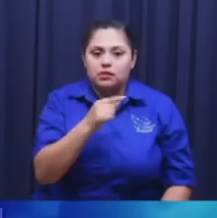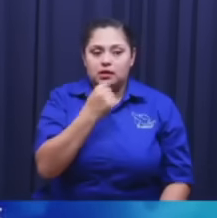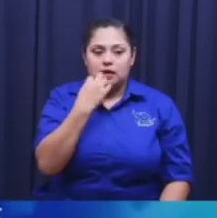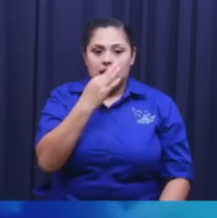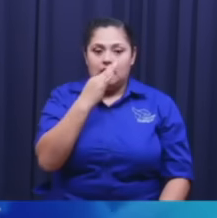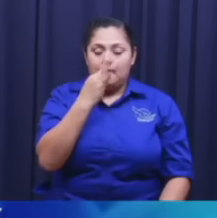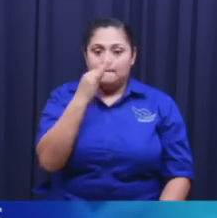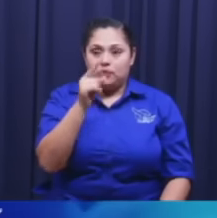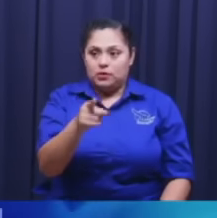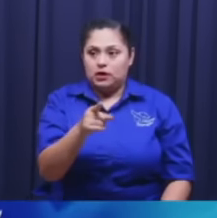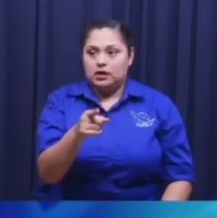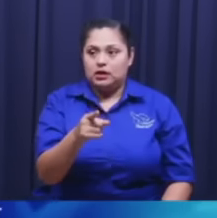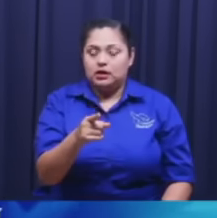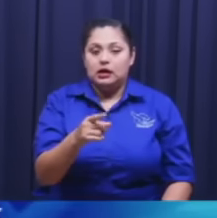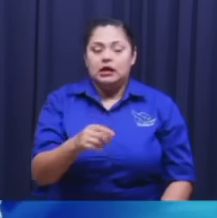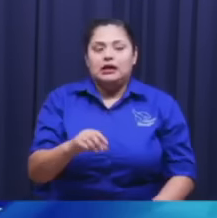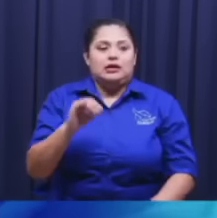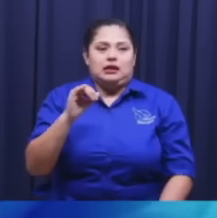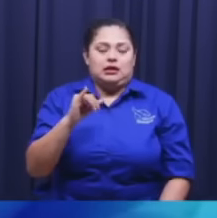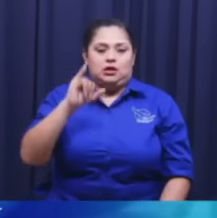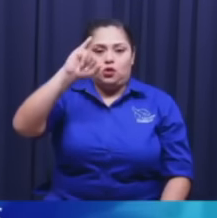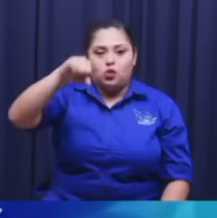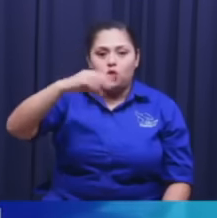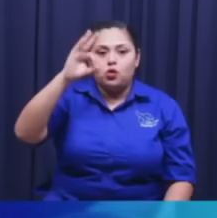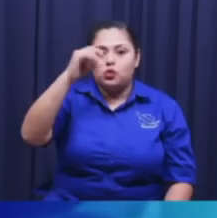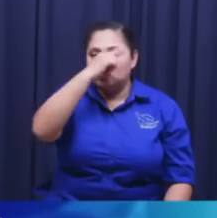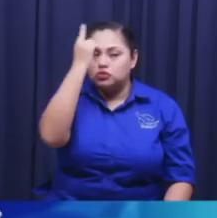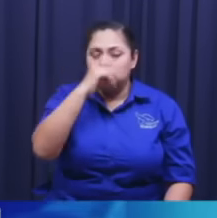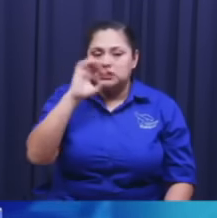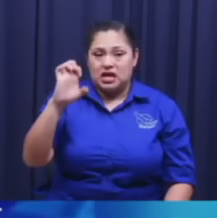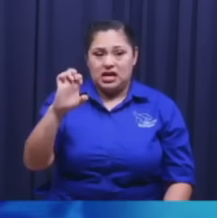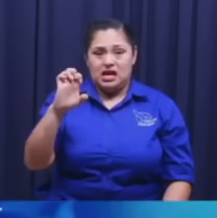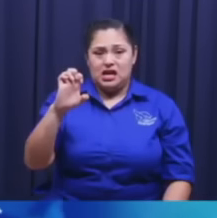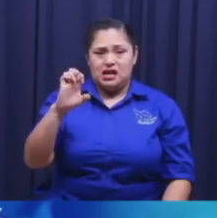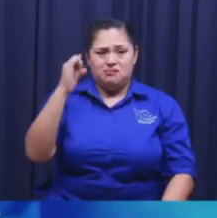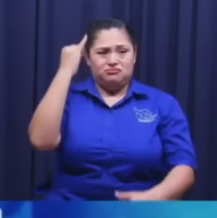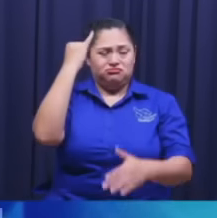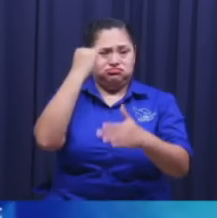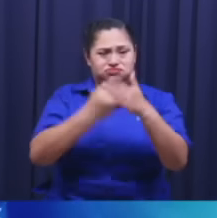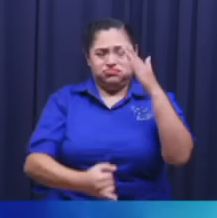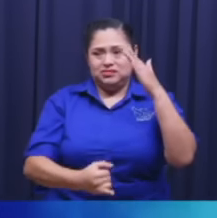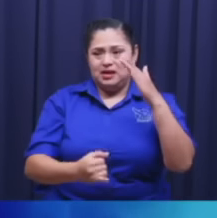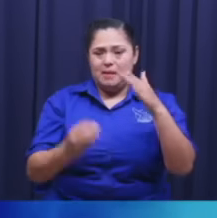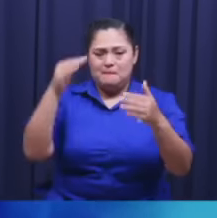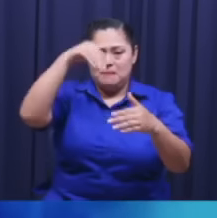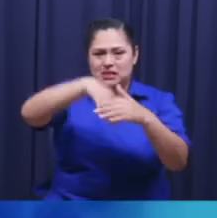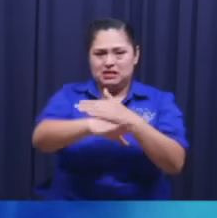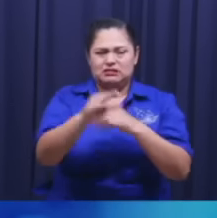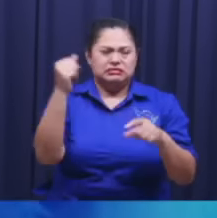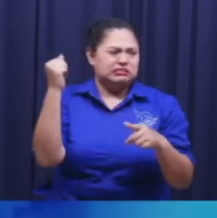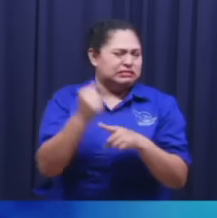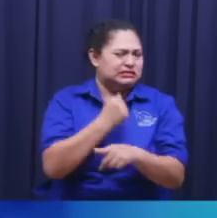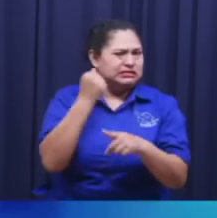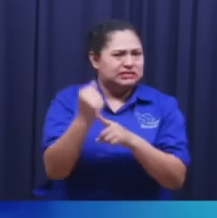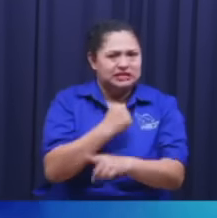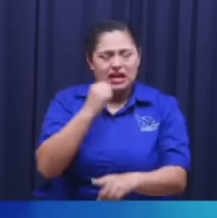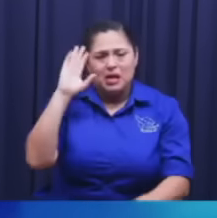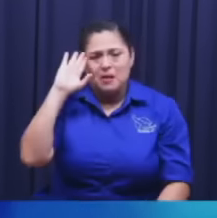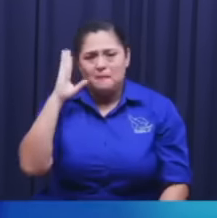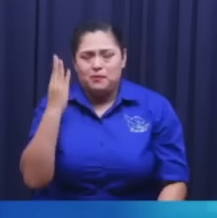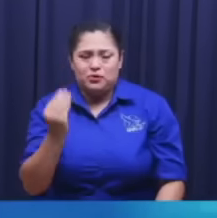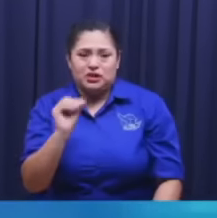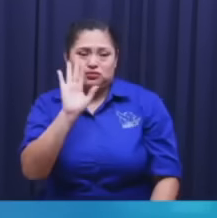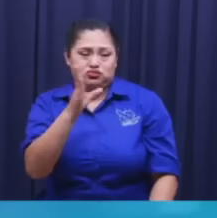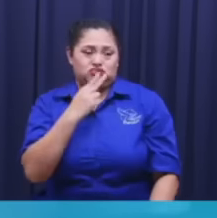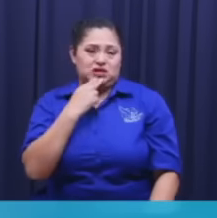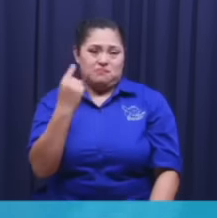toda la opción, y aquel muchacho que injustamente estaba metido en ese problema, porque injustamente sus